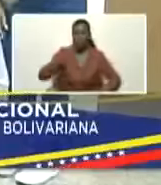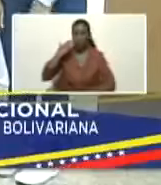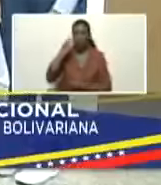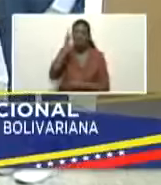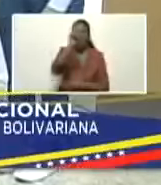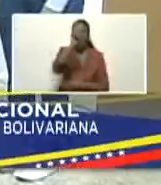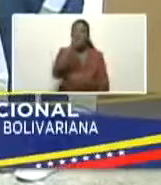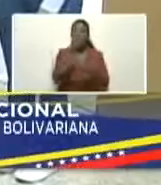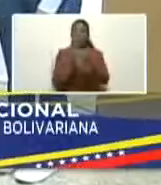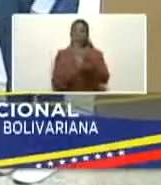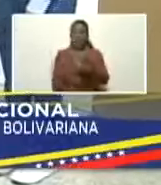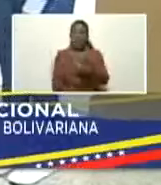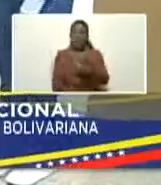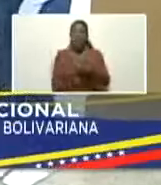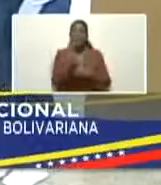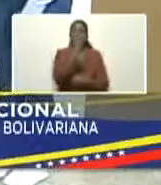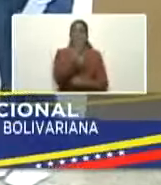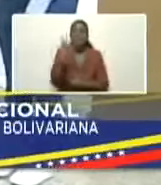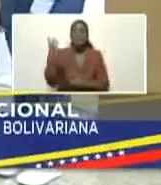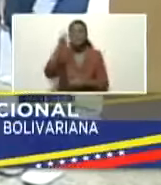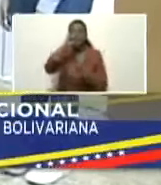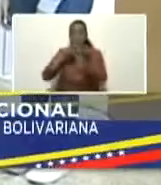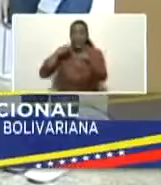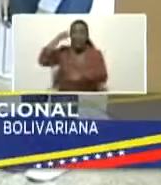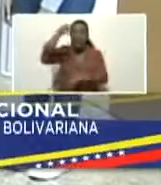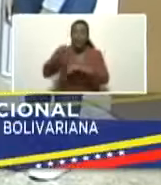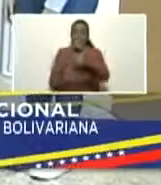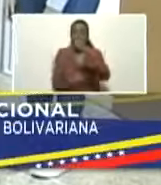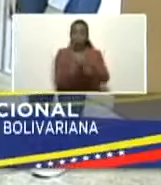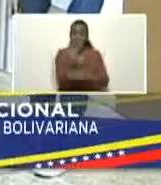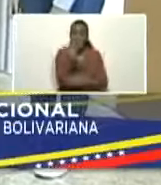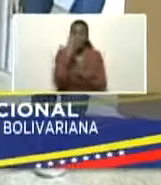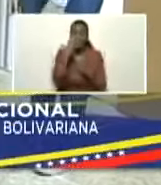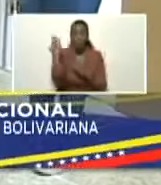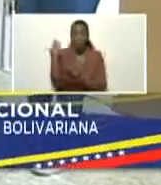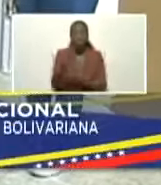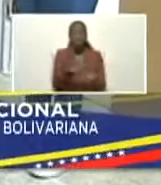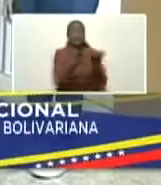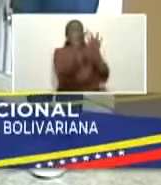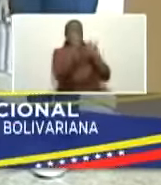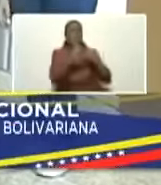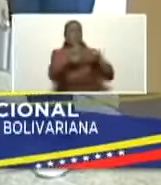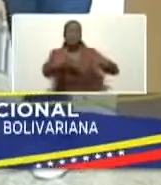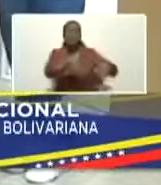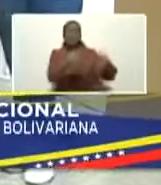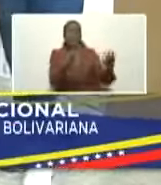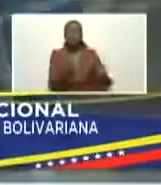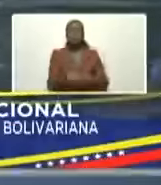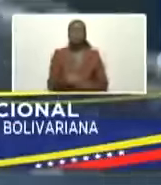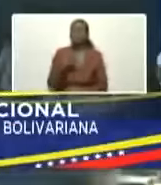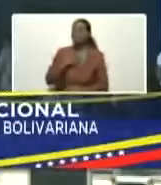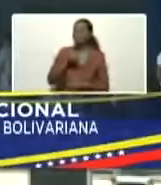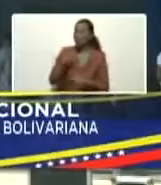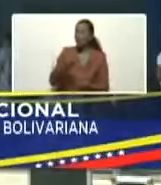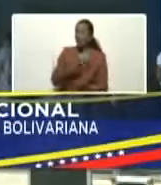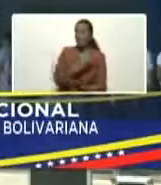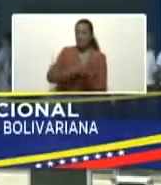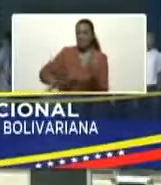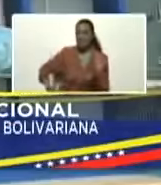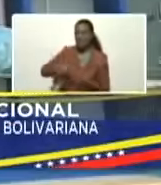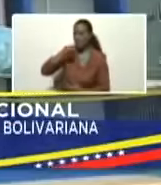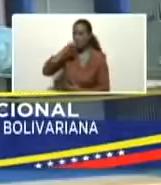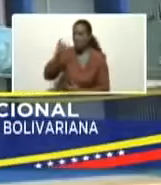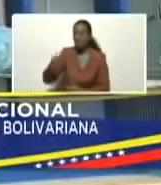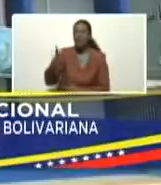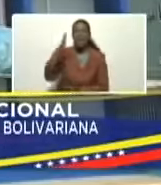UNEFA, en sus 25 años. ¿Ah? ¿Qué me cuentas, pues? Bueno, aquí estamos, mi comandante.